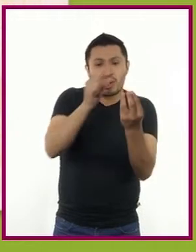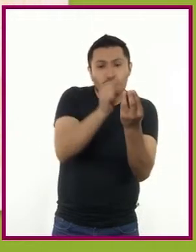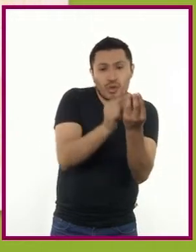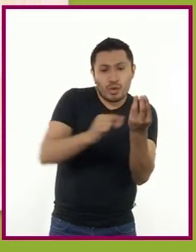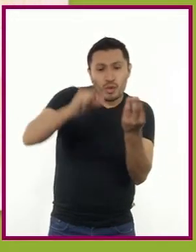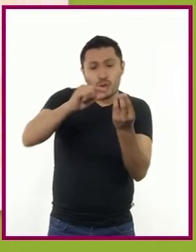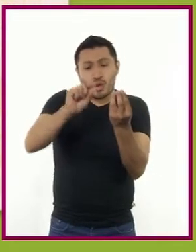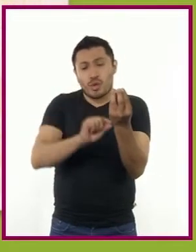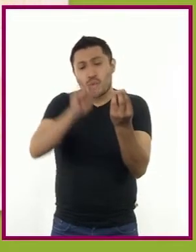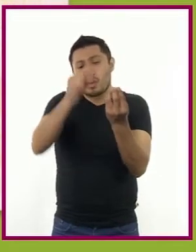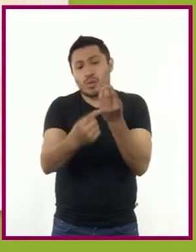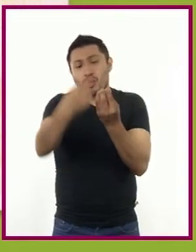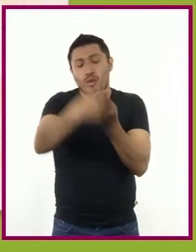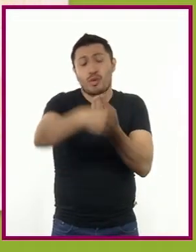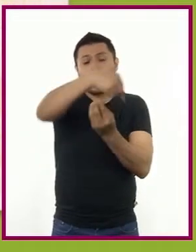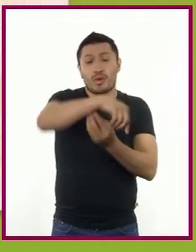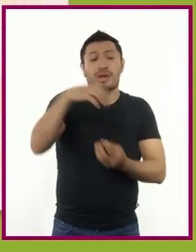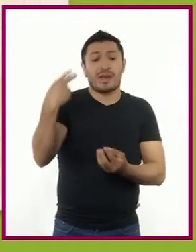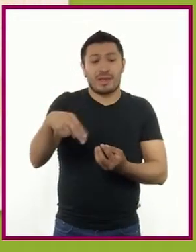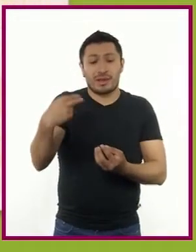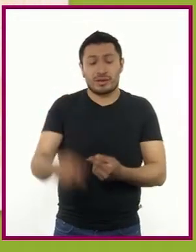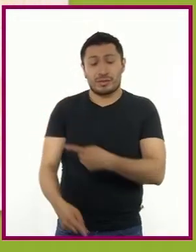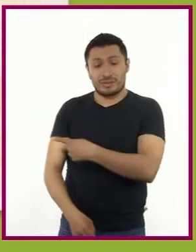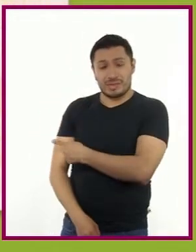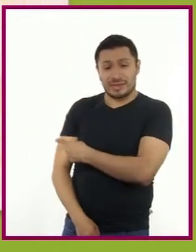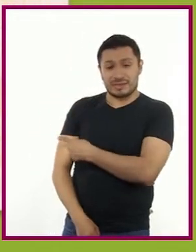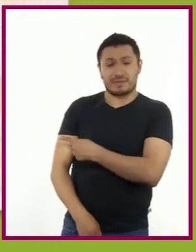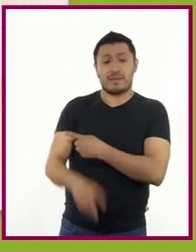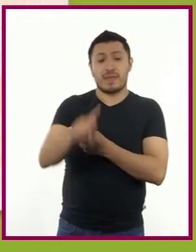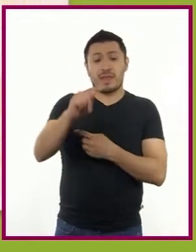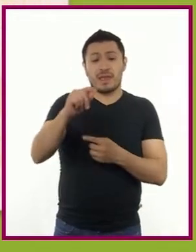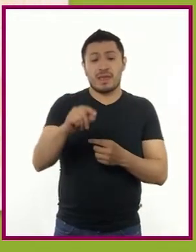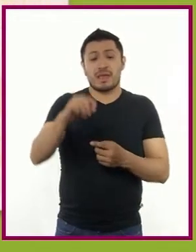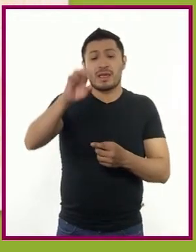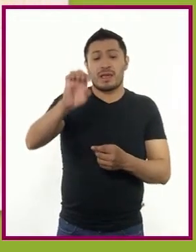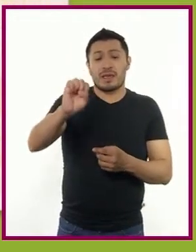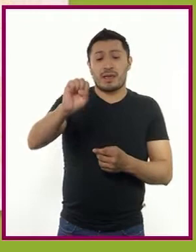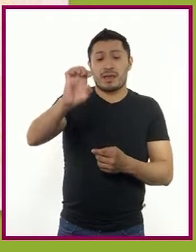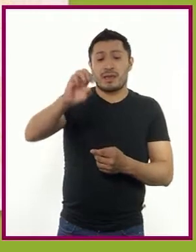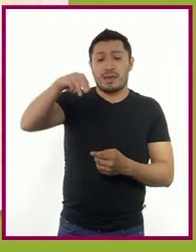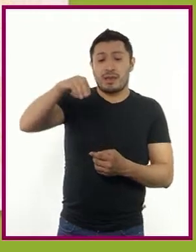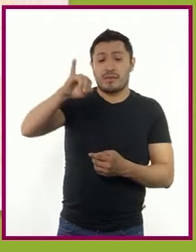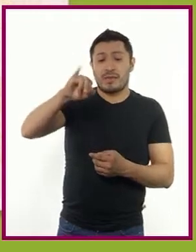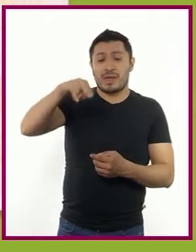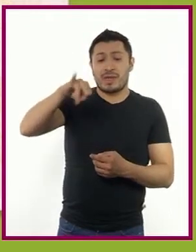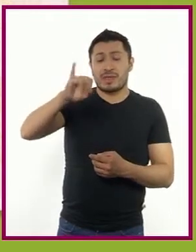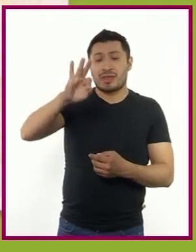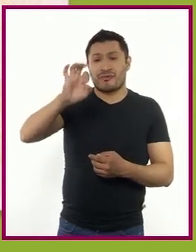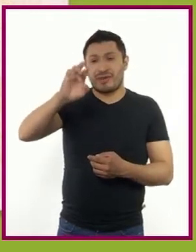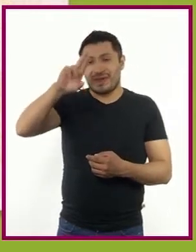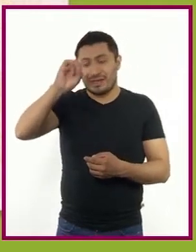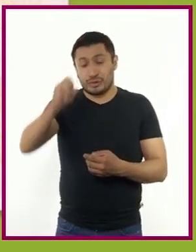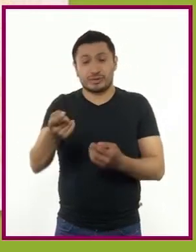seminíferos, los cuales podemos identificar en la imagen que colocaremos de los testículos. Muy bien,